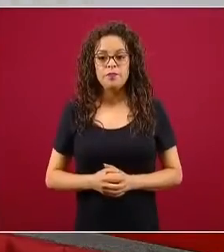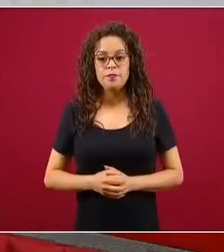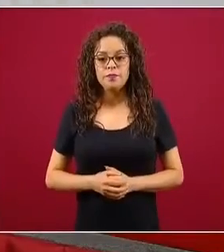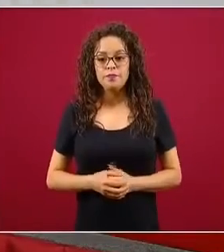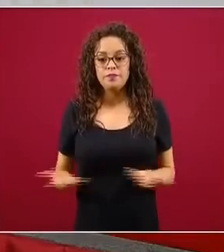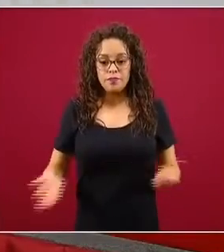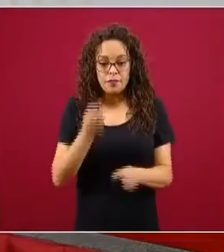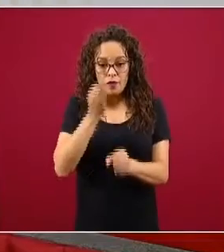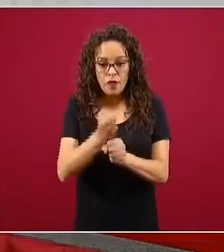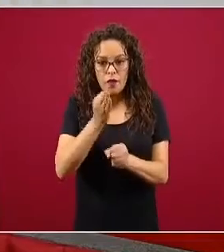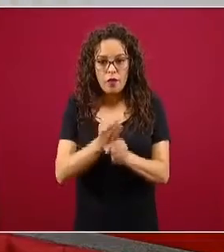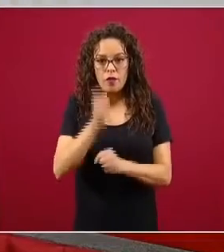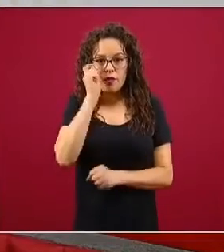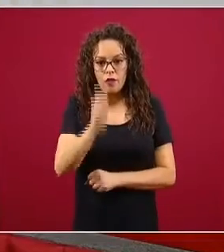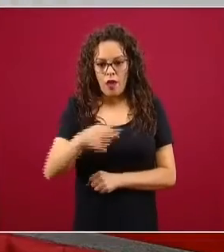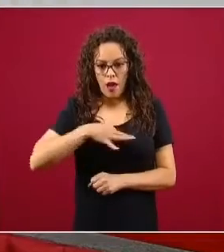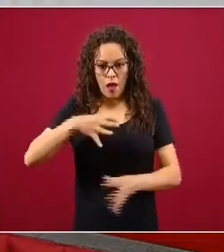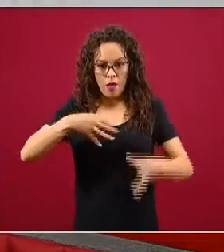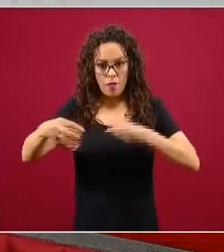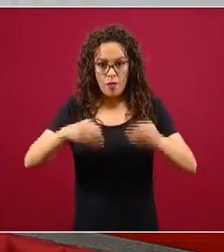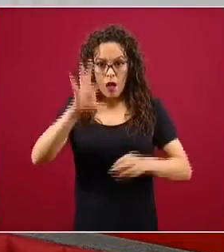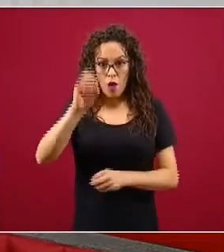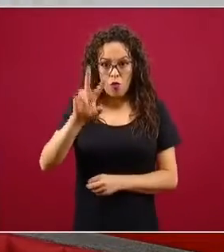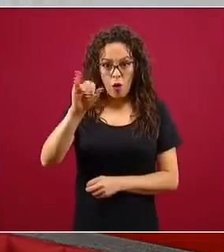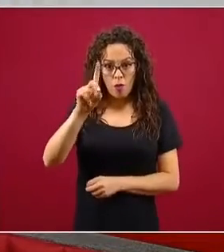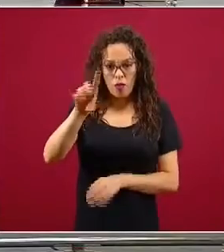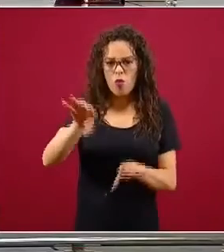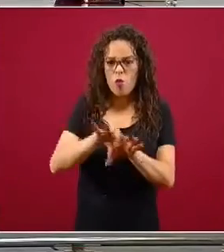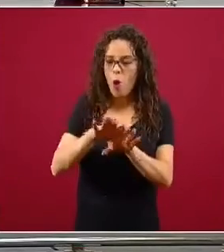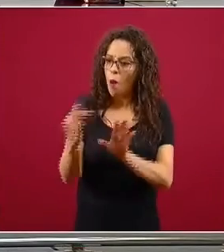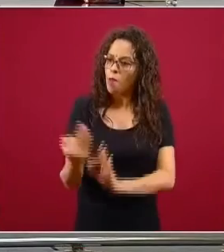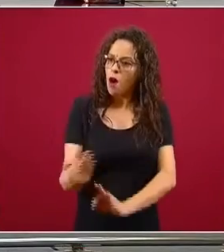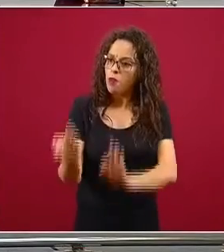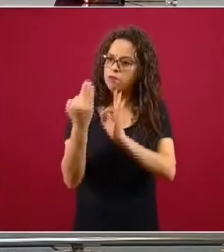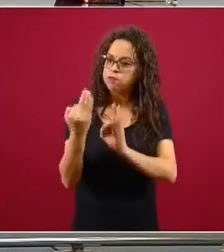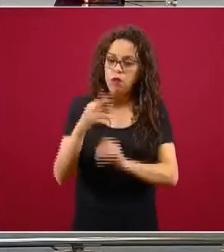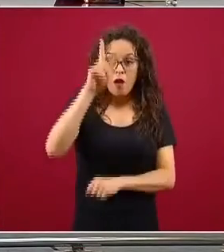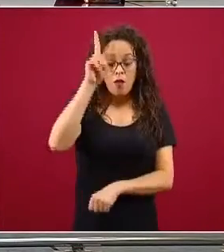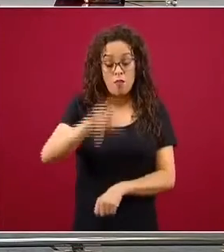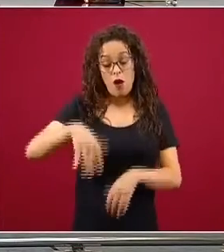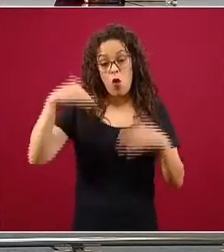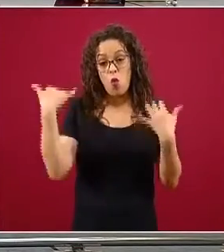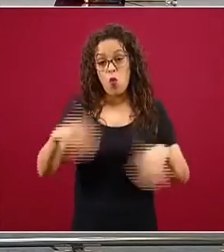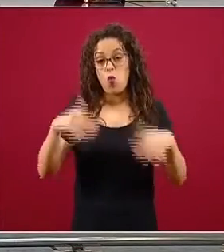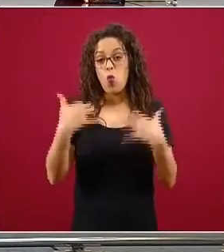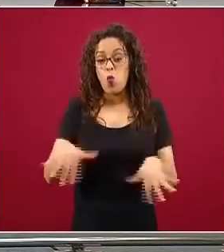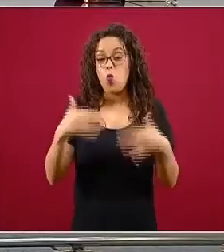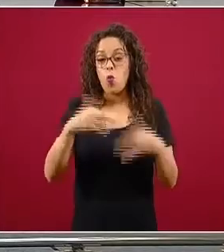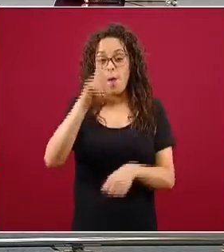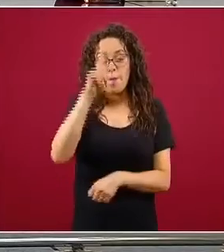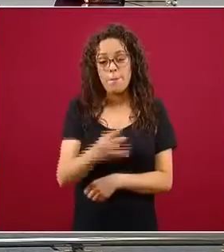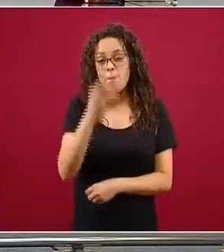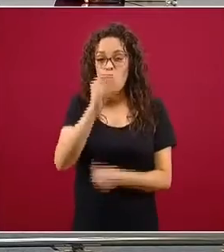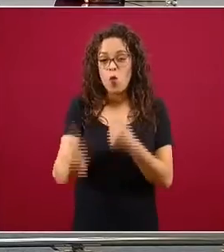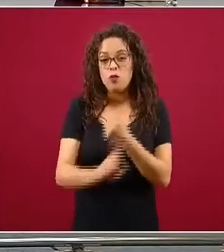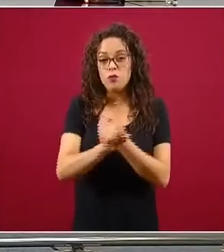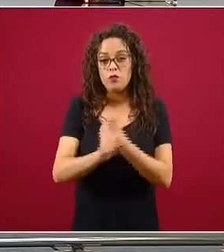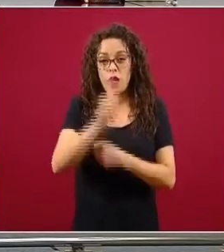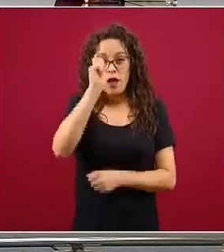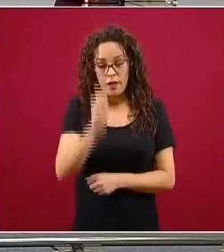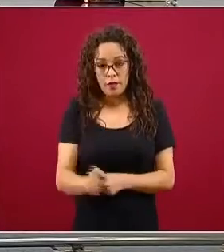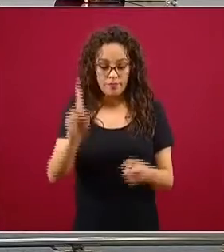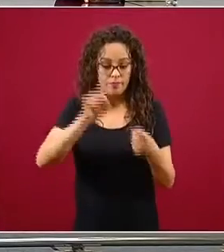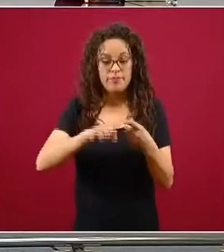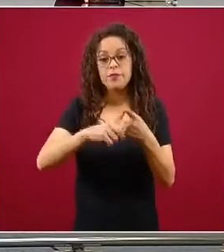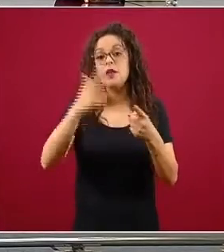previo a la epidemia de COVID, el enorme problema que representan las enfermedades crónico-metabólicas, la diabetes,